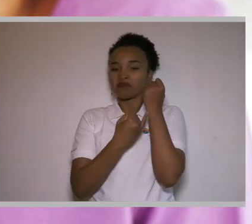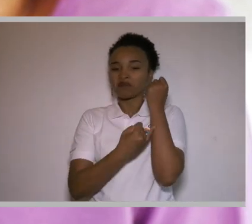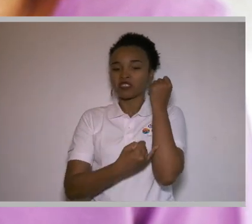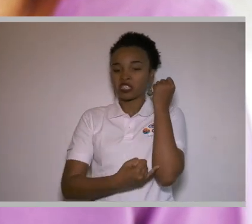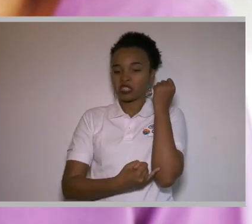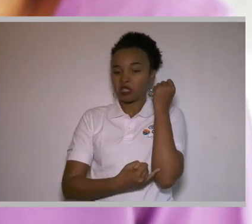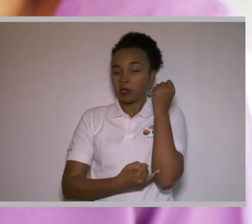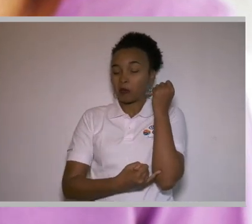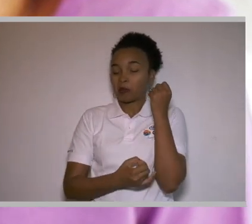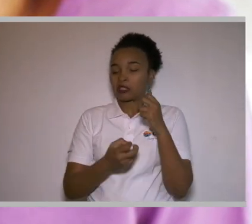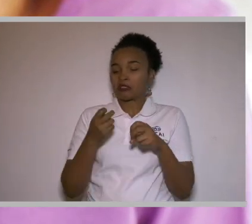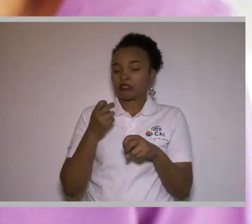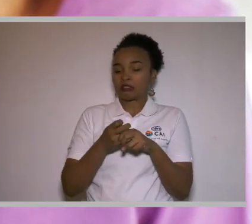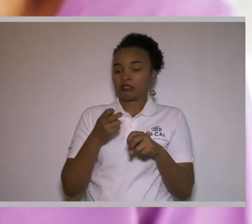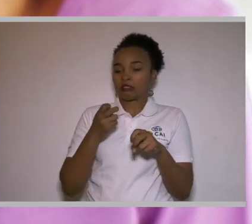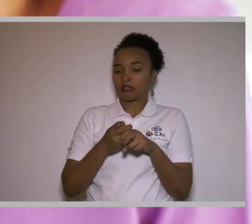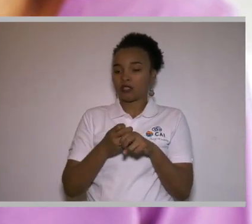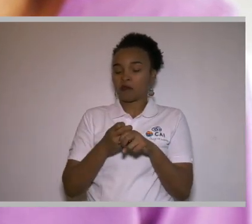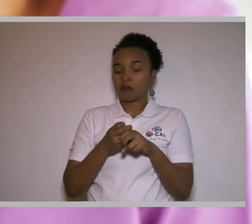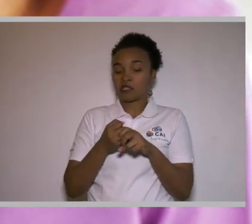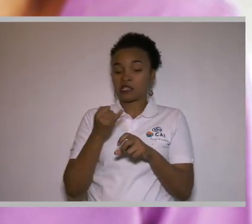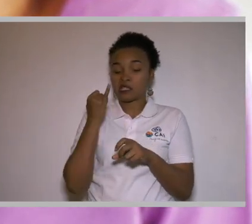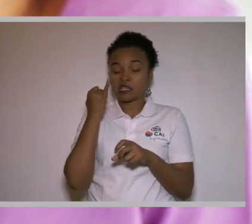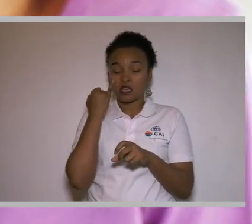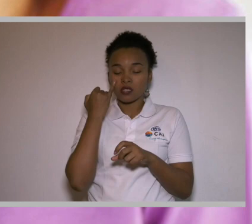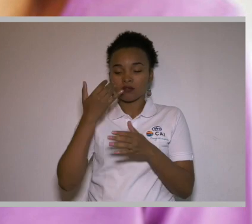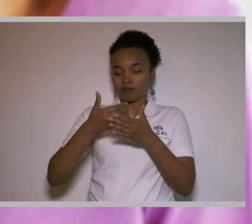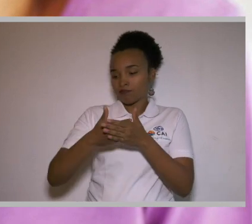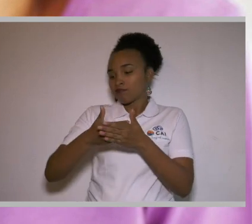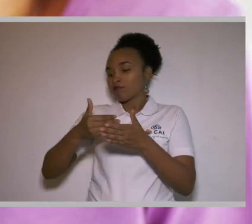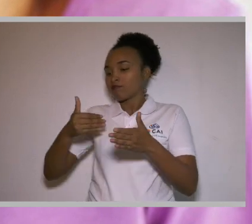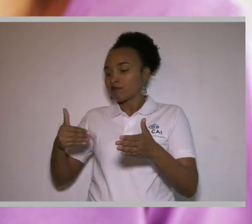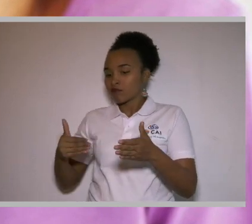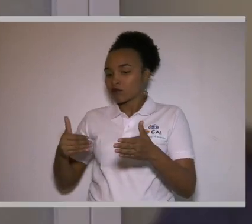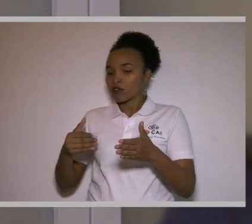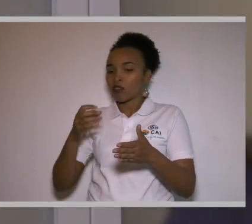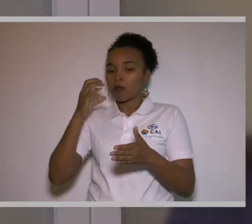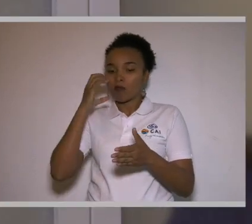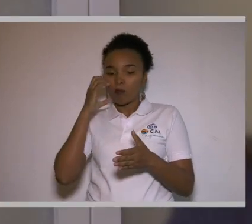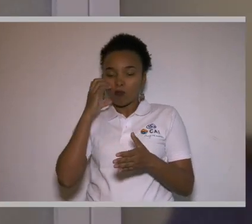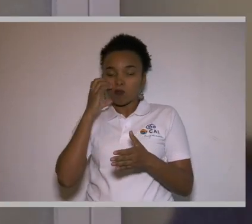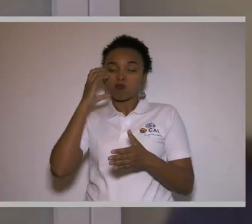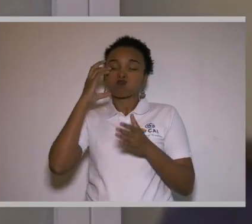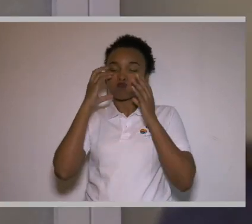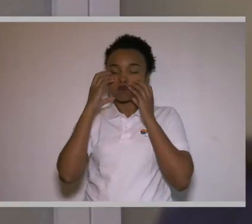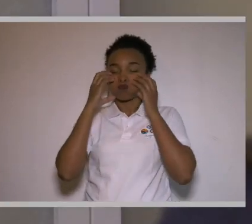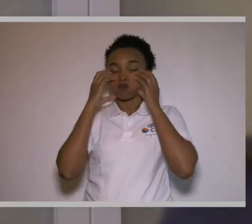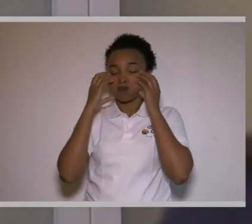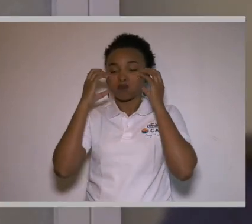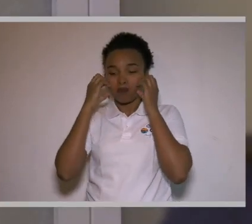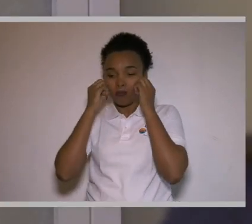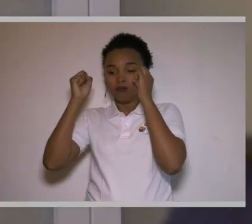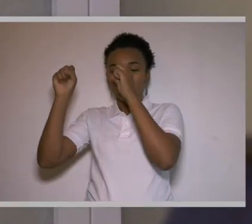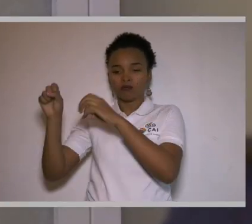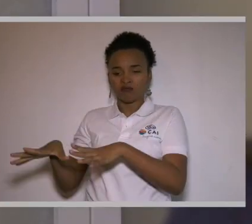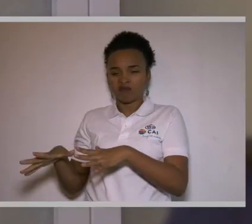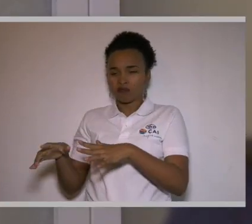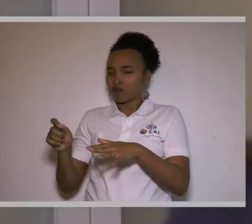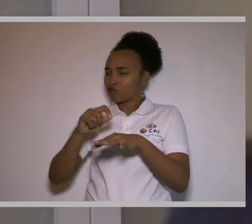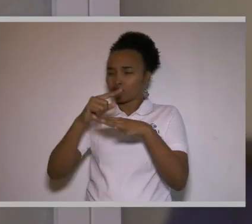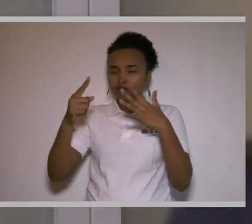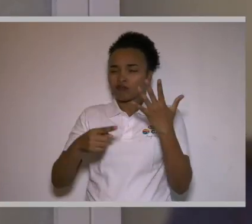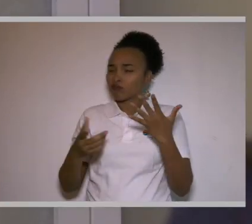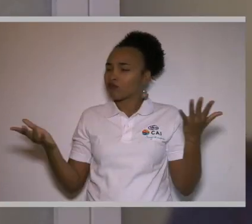ambas cirugías, tanto de las amígdalas, tanto de las adenoides. O aquellos pacientes que han presentado algunas complicaciones cardíacas o incluso